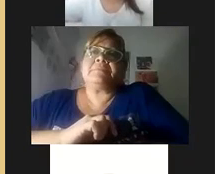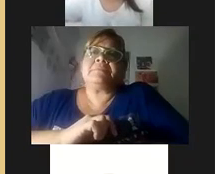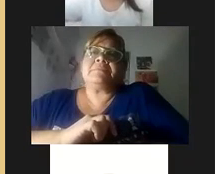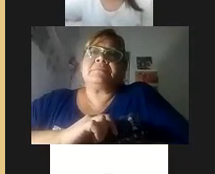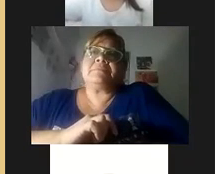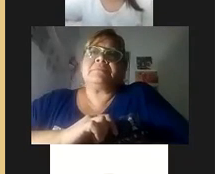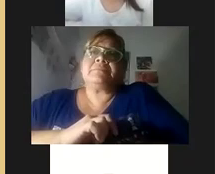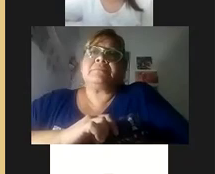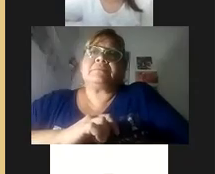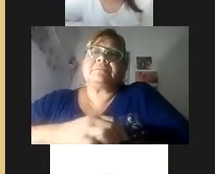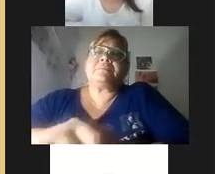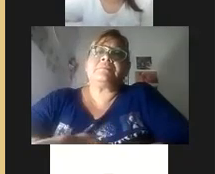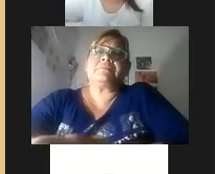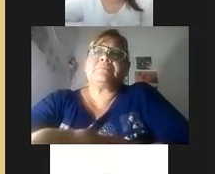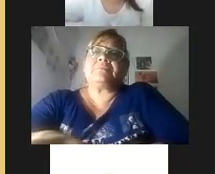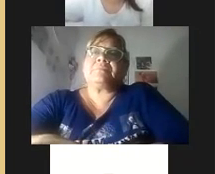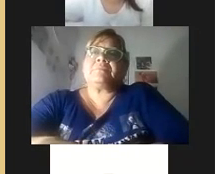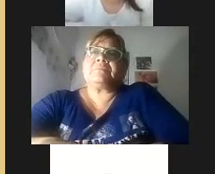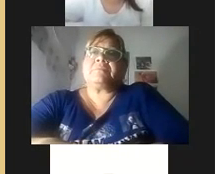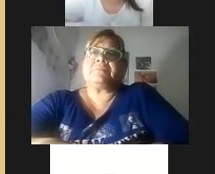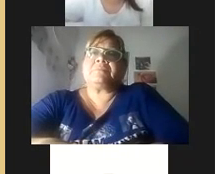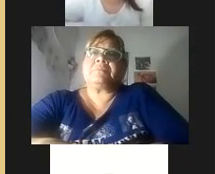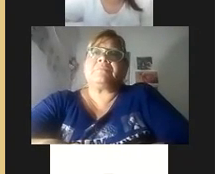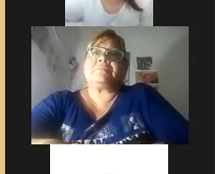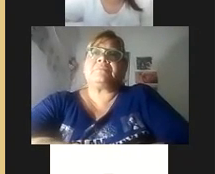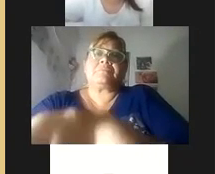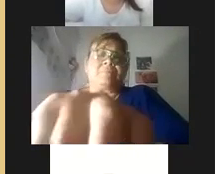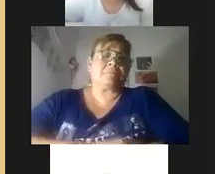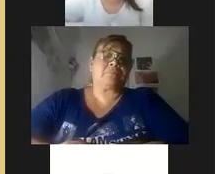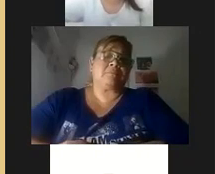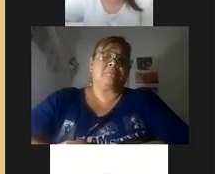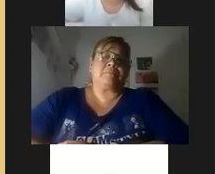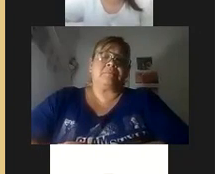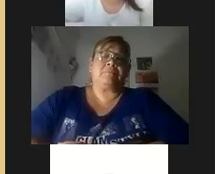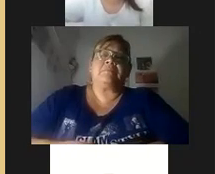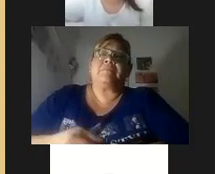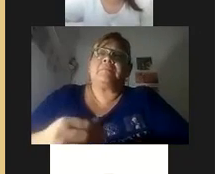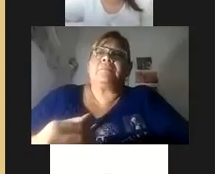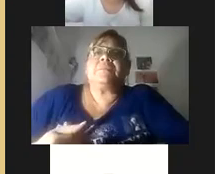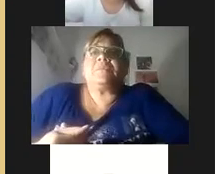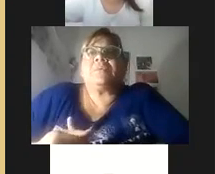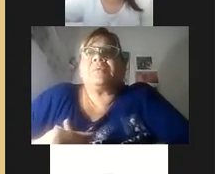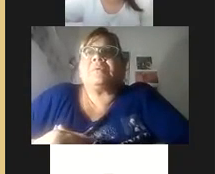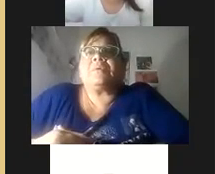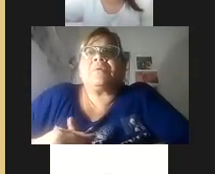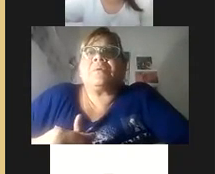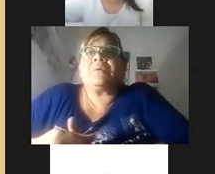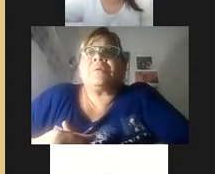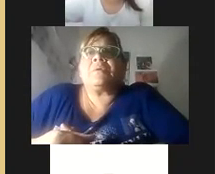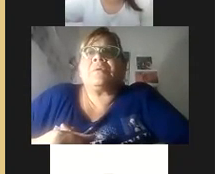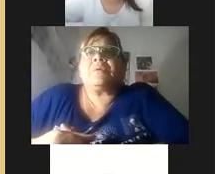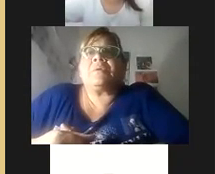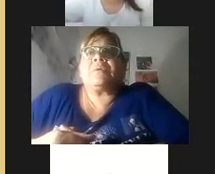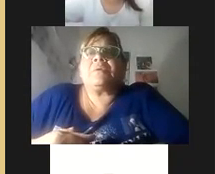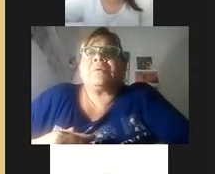la pérdida de sales de calcio del hueso. No, yo estoy preguntando otra cosa. Ese tema lo